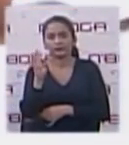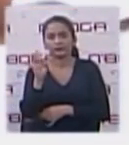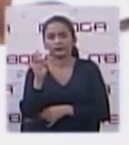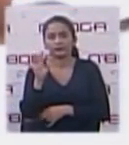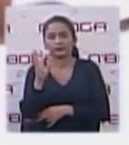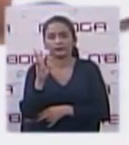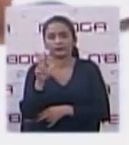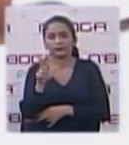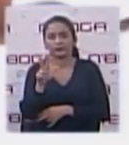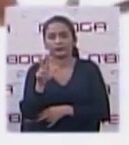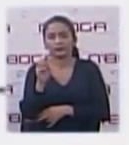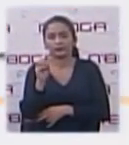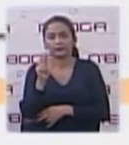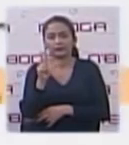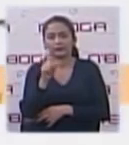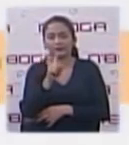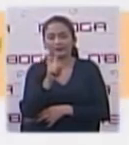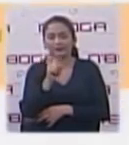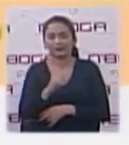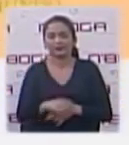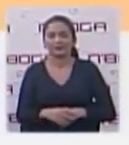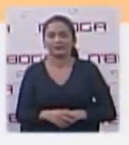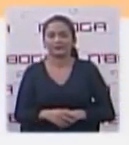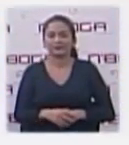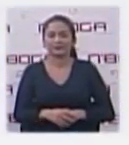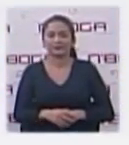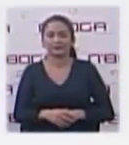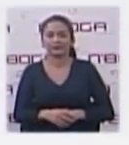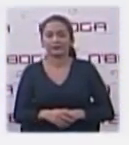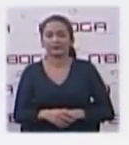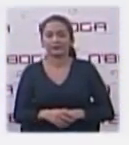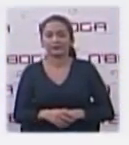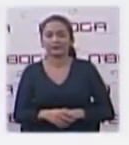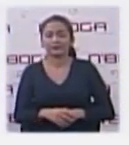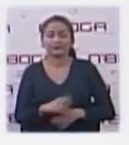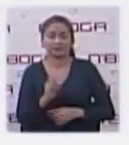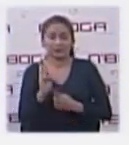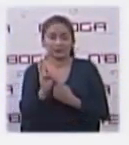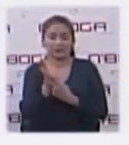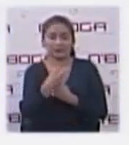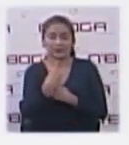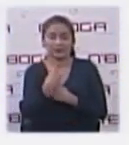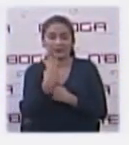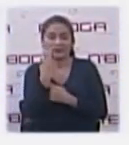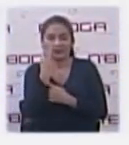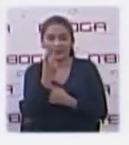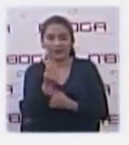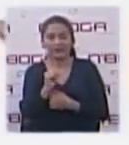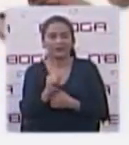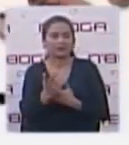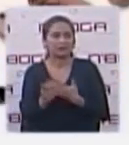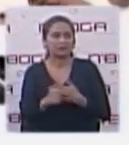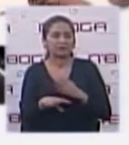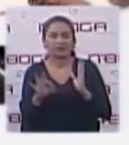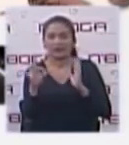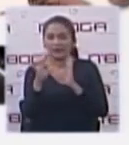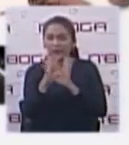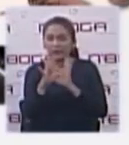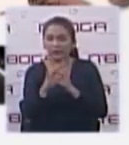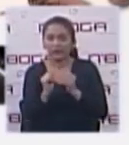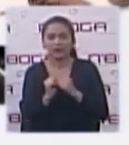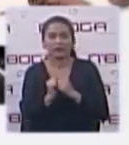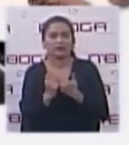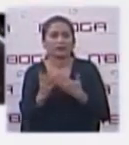0987-683-031. Y bueno, siempre nos pueden ver a través de redes sociales, Facebook, Instagram, como Café Valverde, que